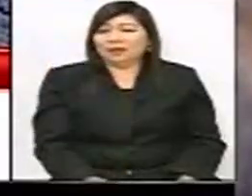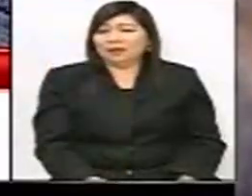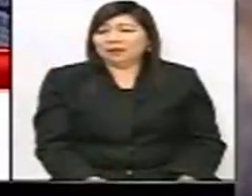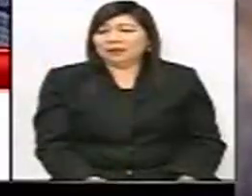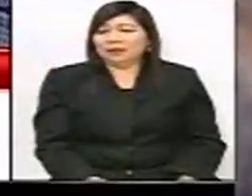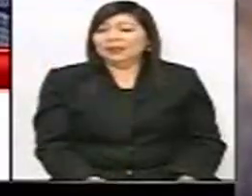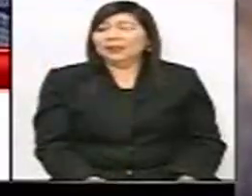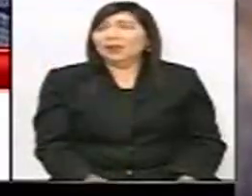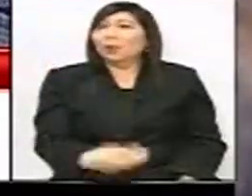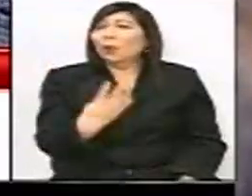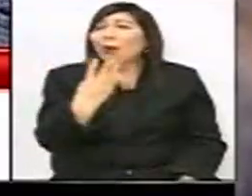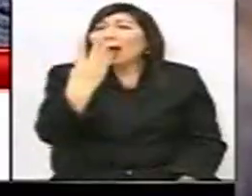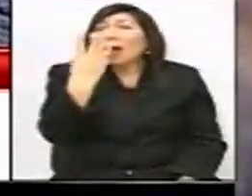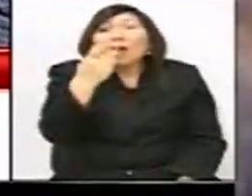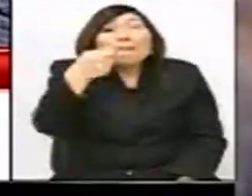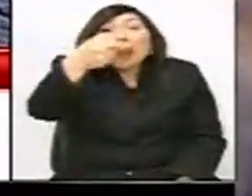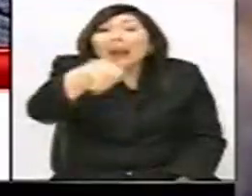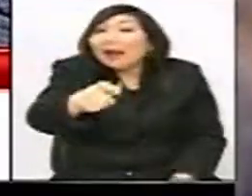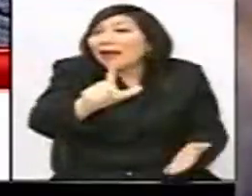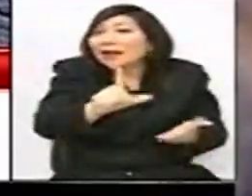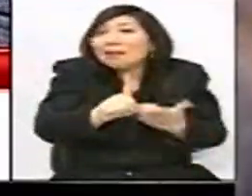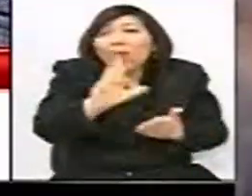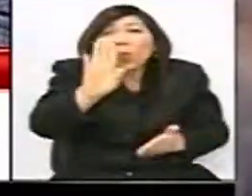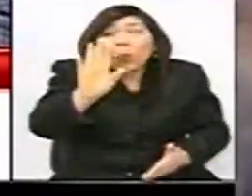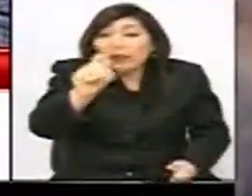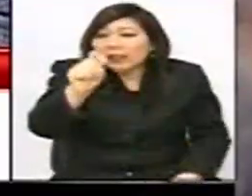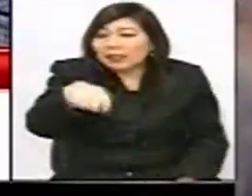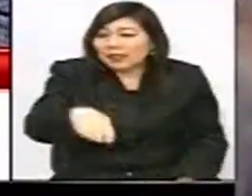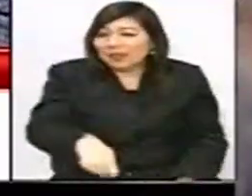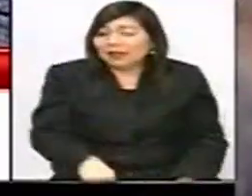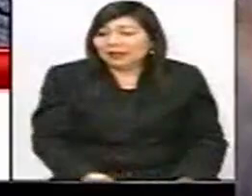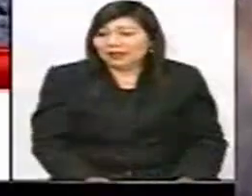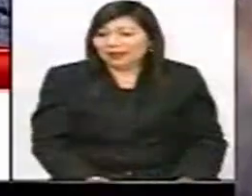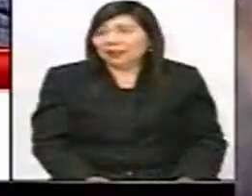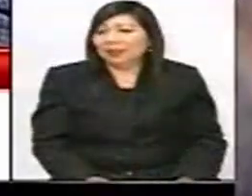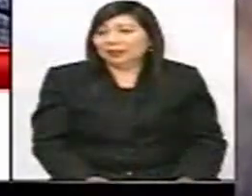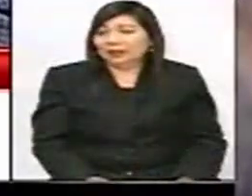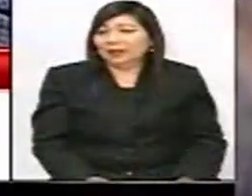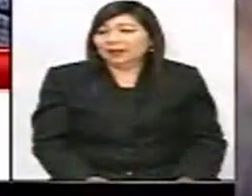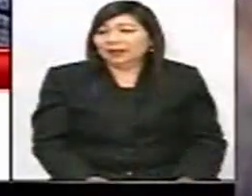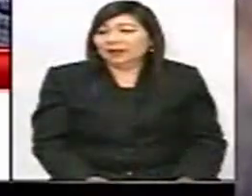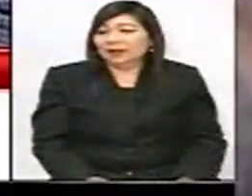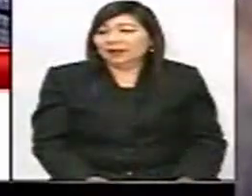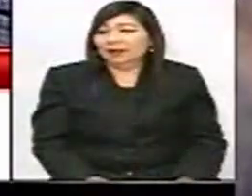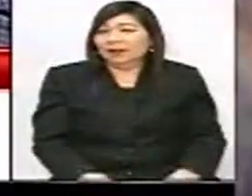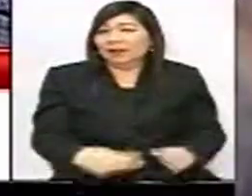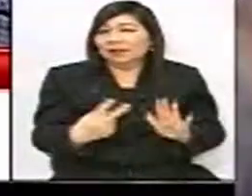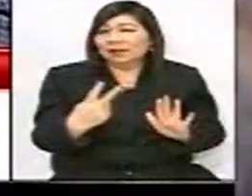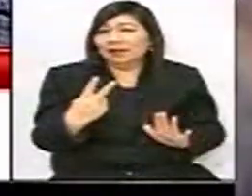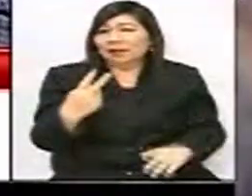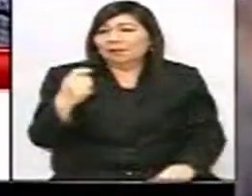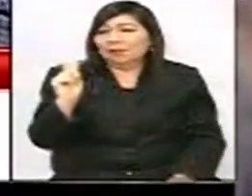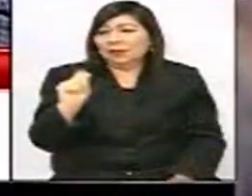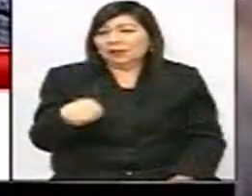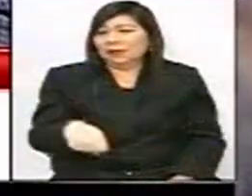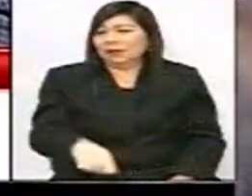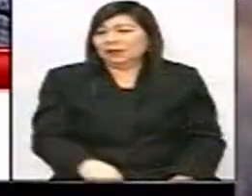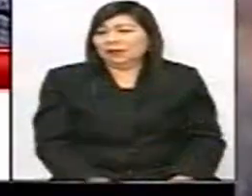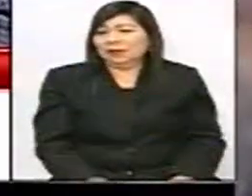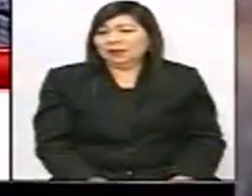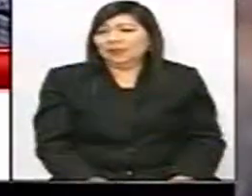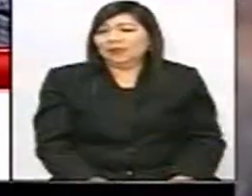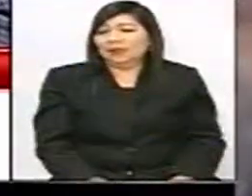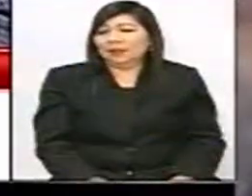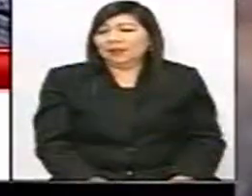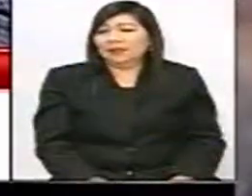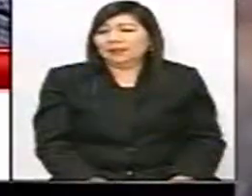Una propina. 4% Rutas de Lima. Y la es un poco más generosa. Paga 7%. Eso